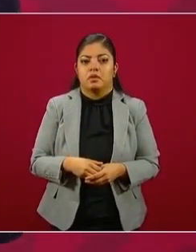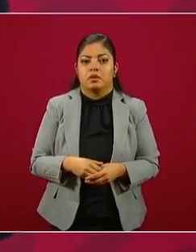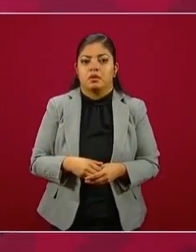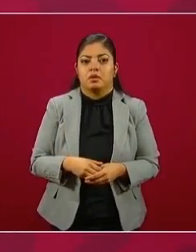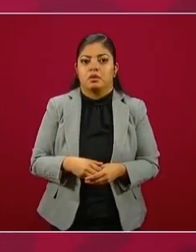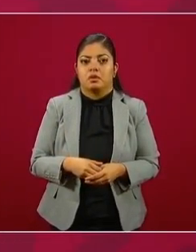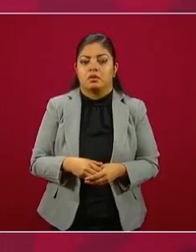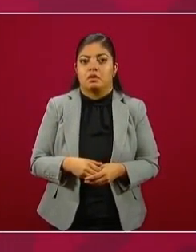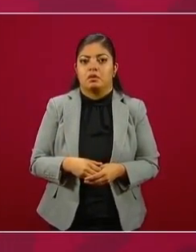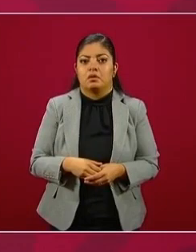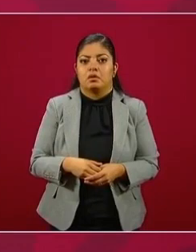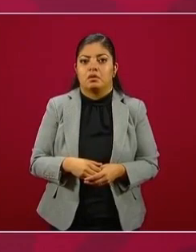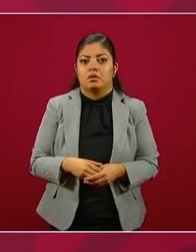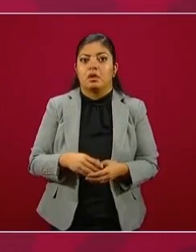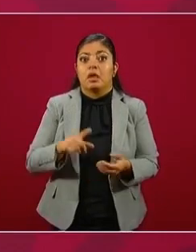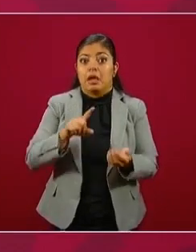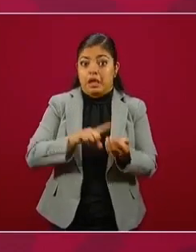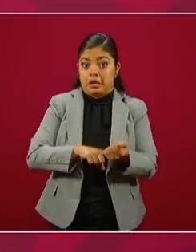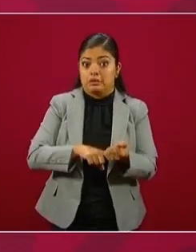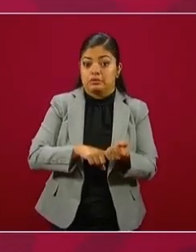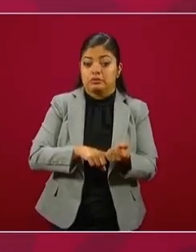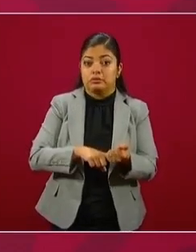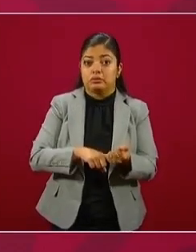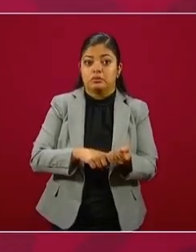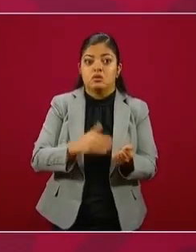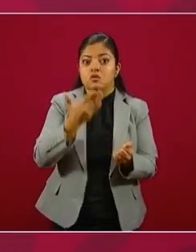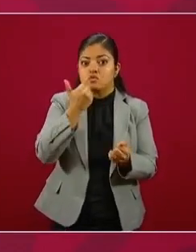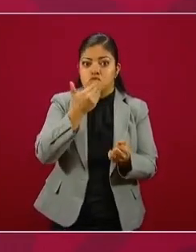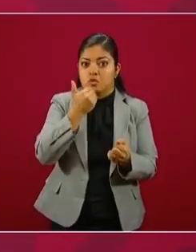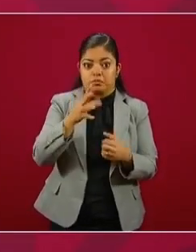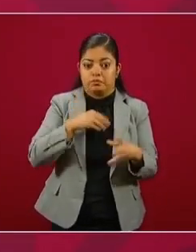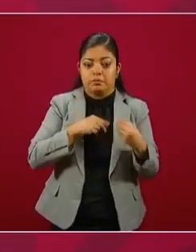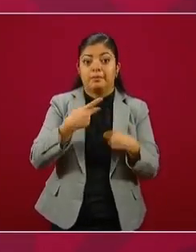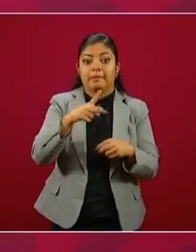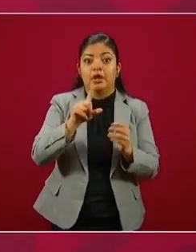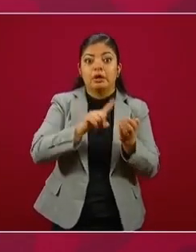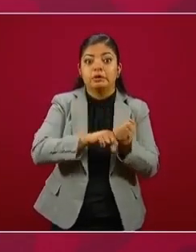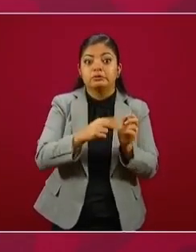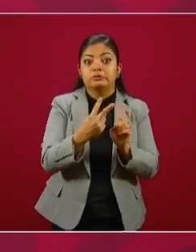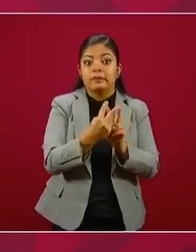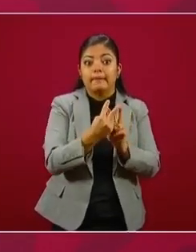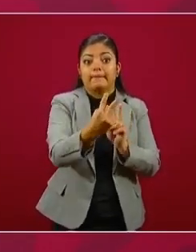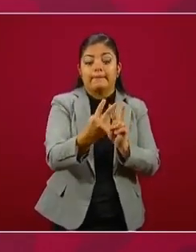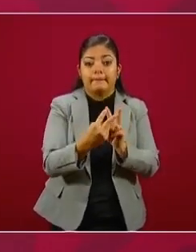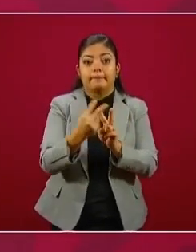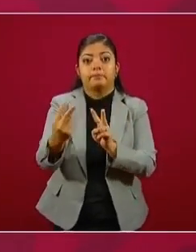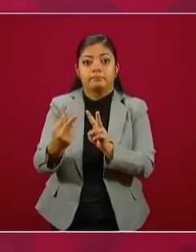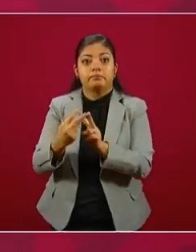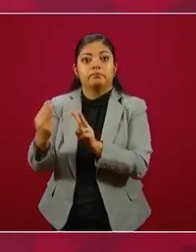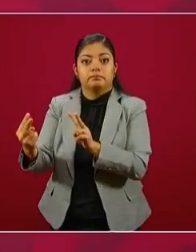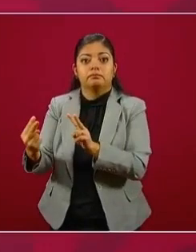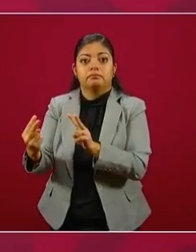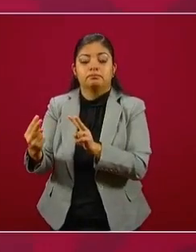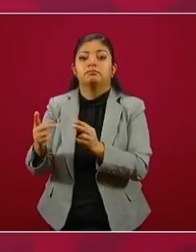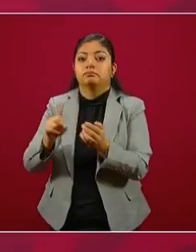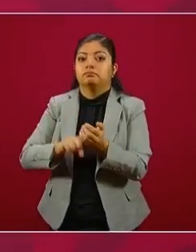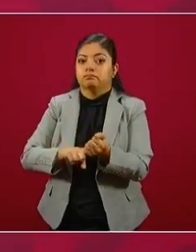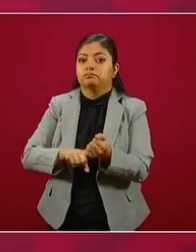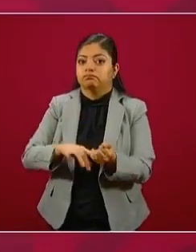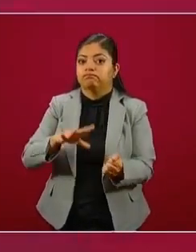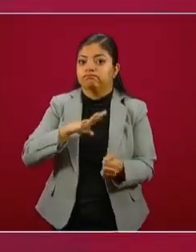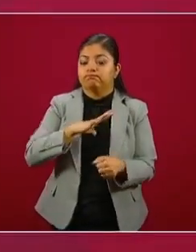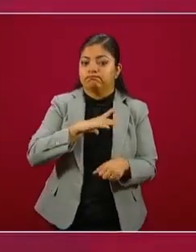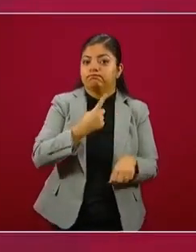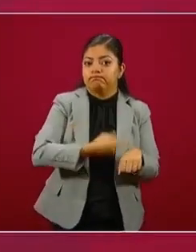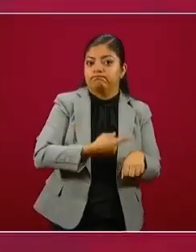que no tienen casos, pero son vecinos de los que sí tienen ya casos.